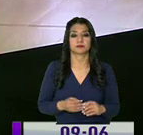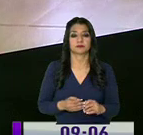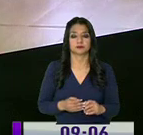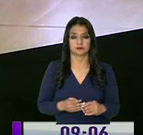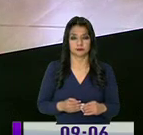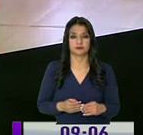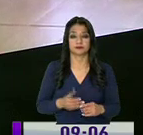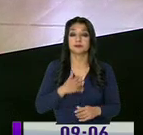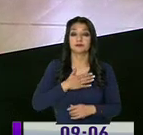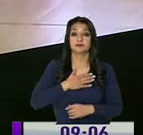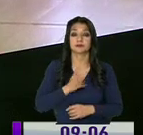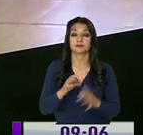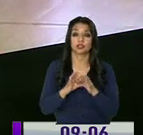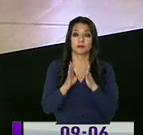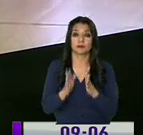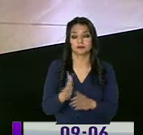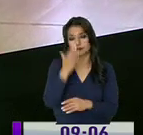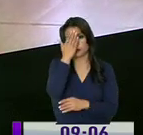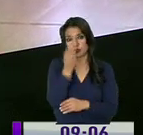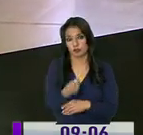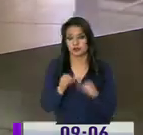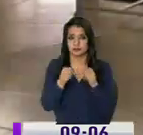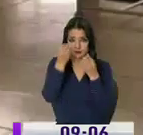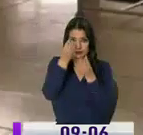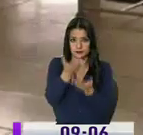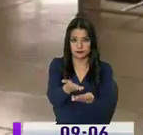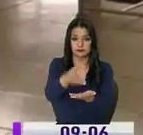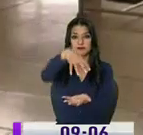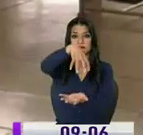¿Cómo están, compañeros? Buenos días. Seguimos informando desde